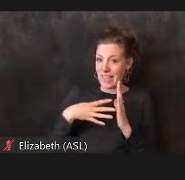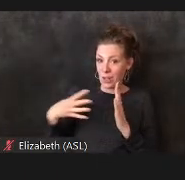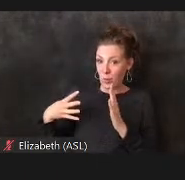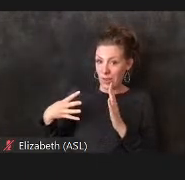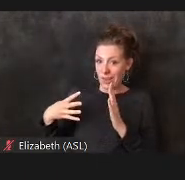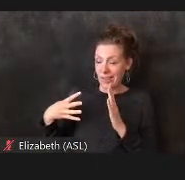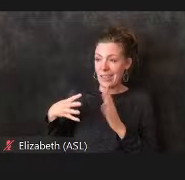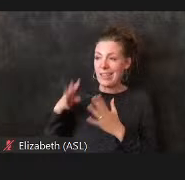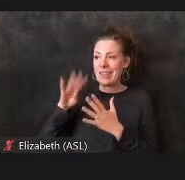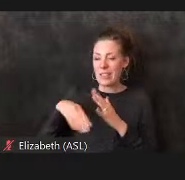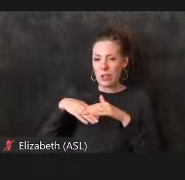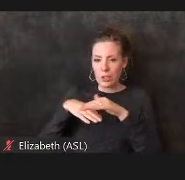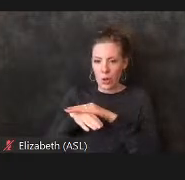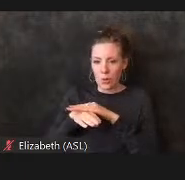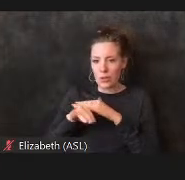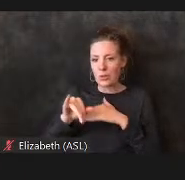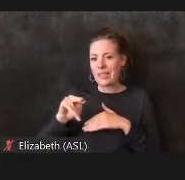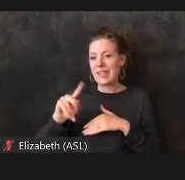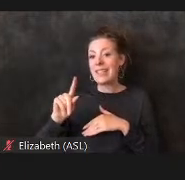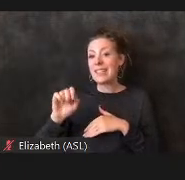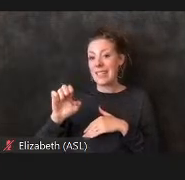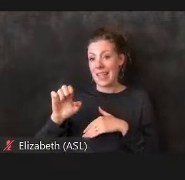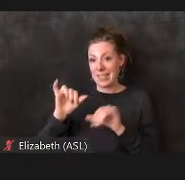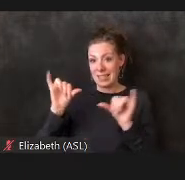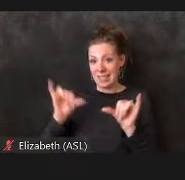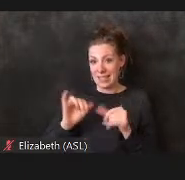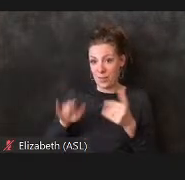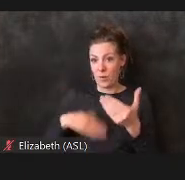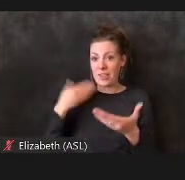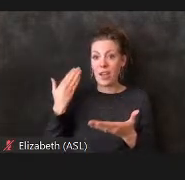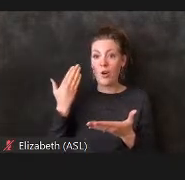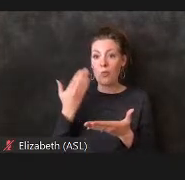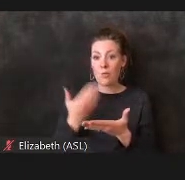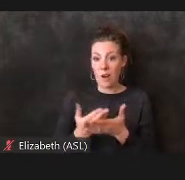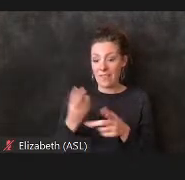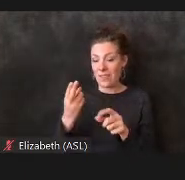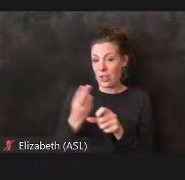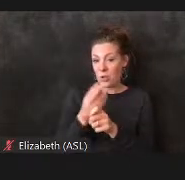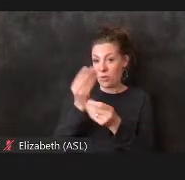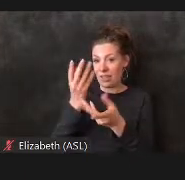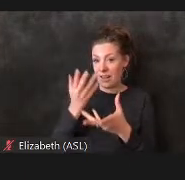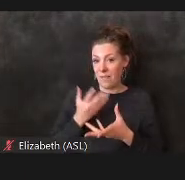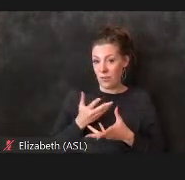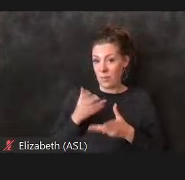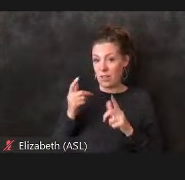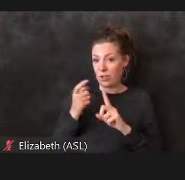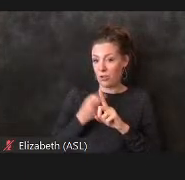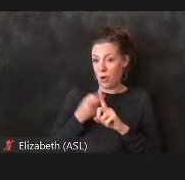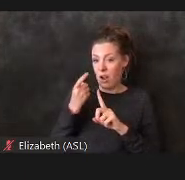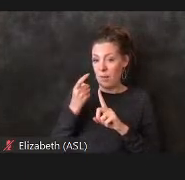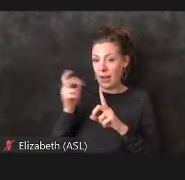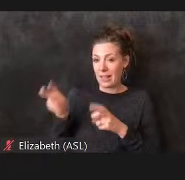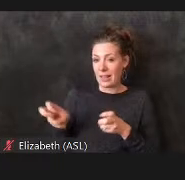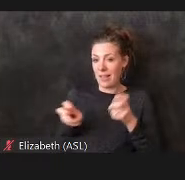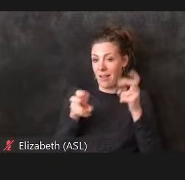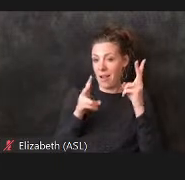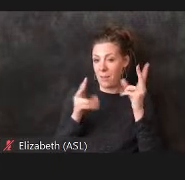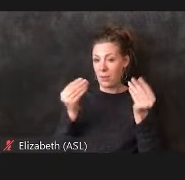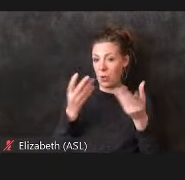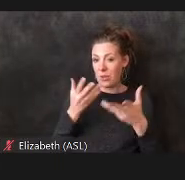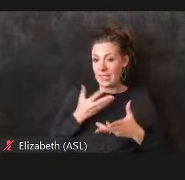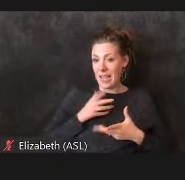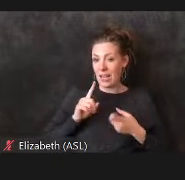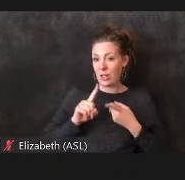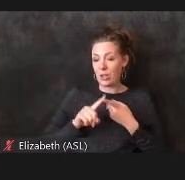les estamos dando la ayuda también de programas de computadora para que hagan sus horarios, para mantener